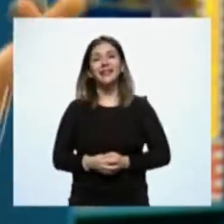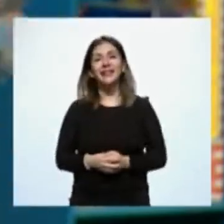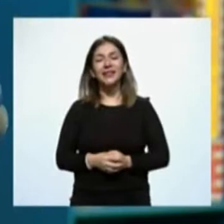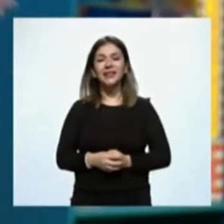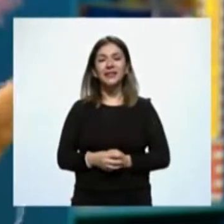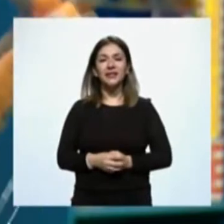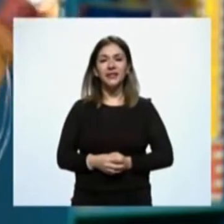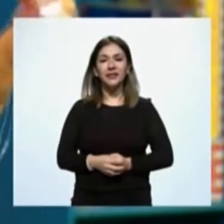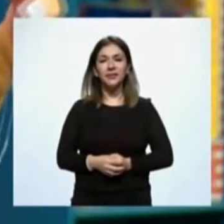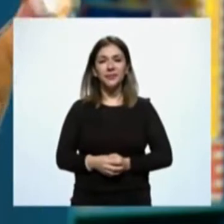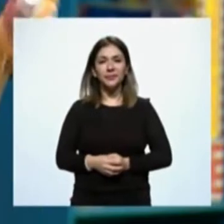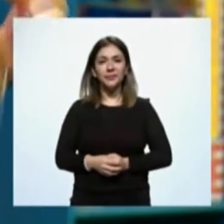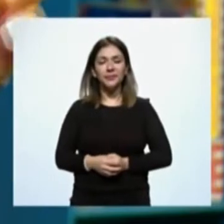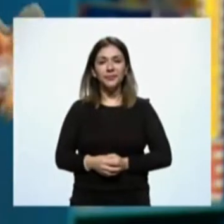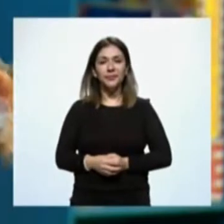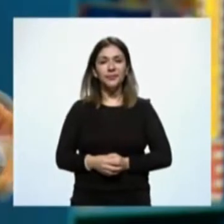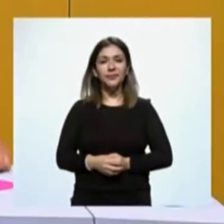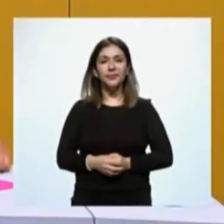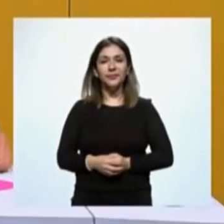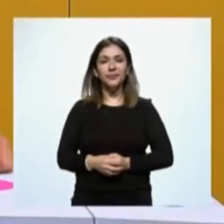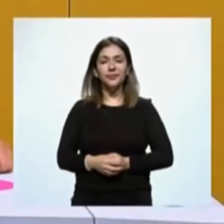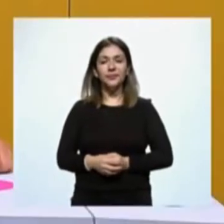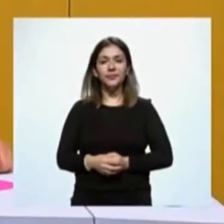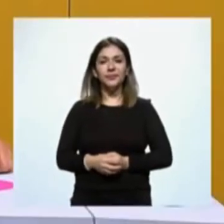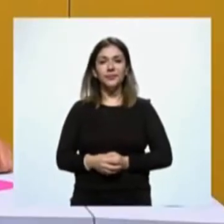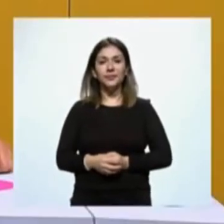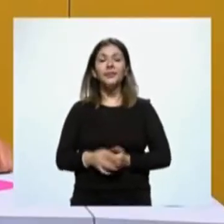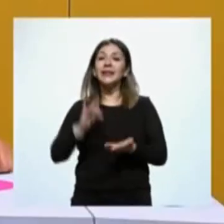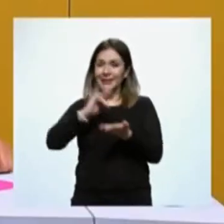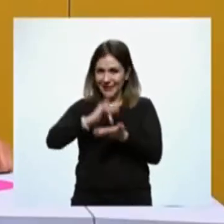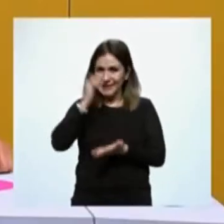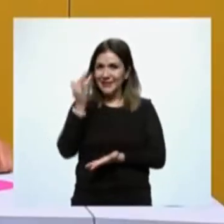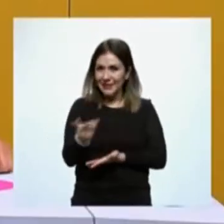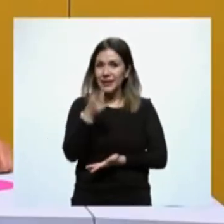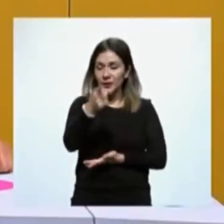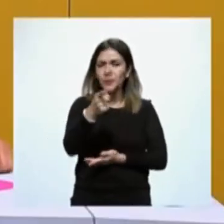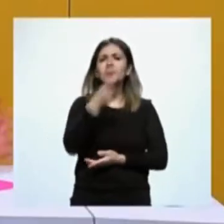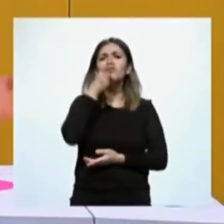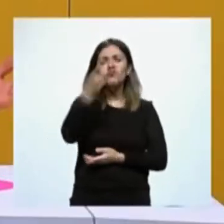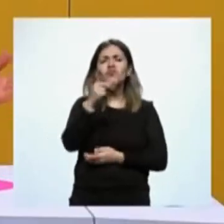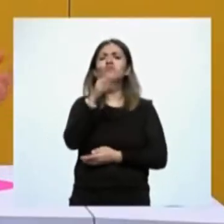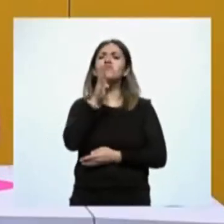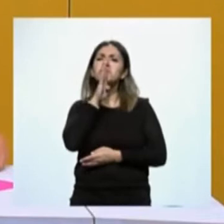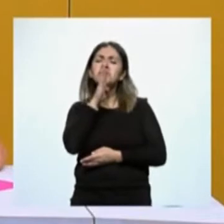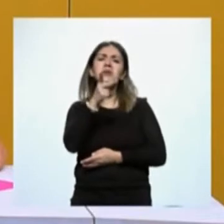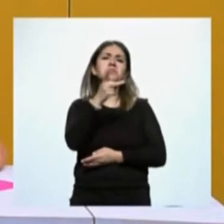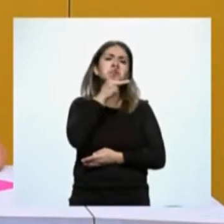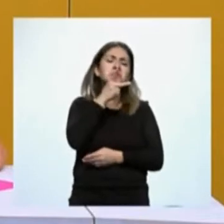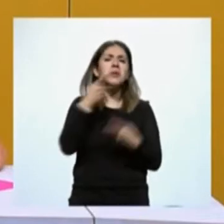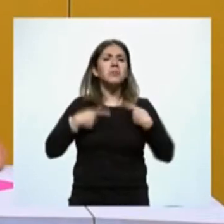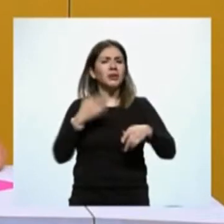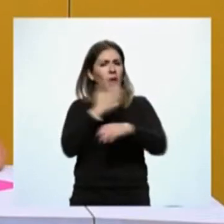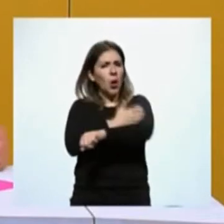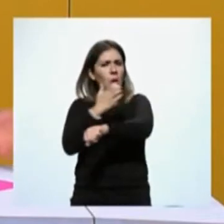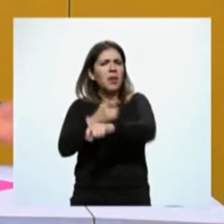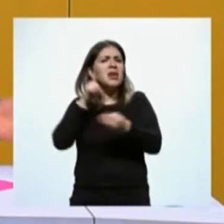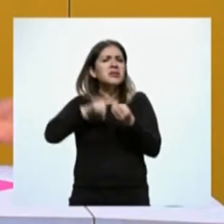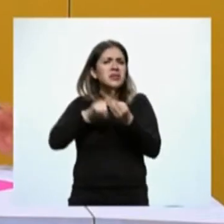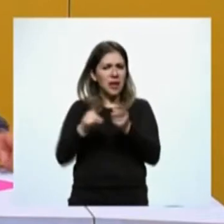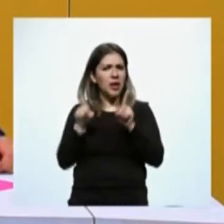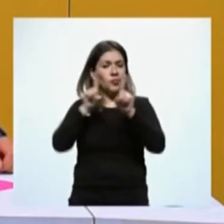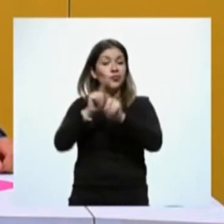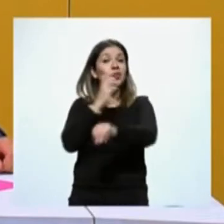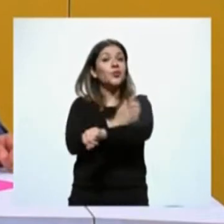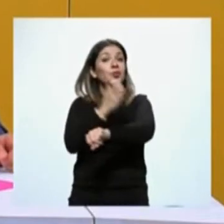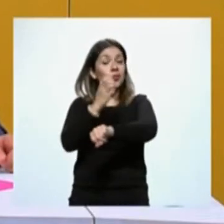¡Muy bien! Muchas gracias. Pide a tu mamá, papá o a quien esté contigo en casa que te